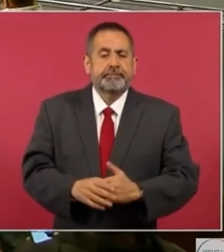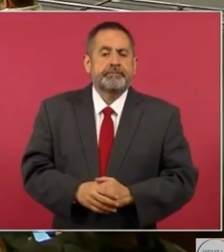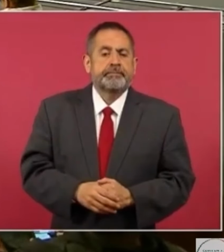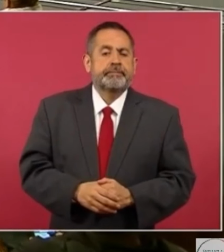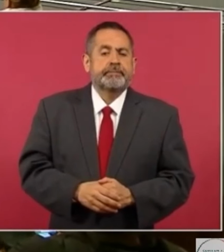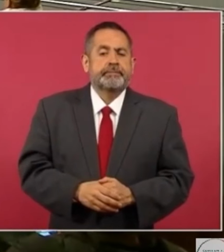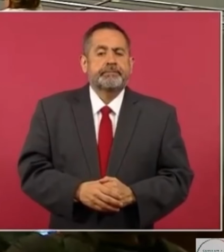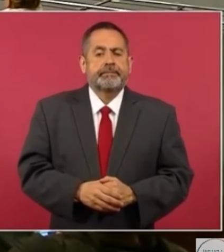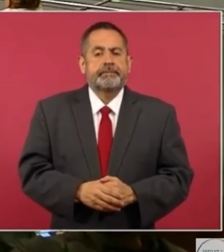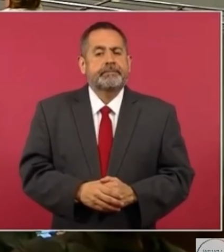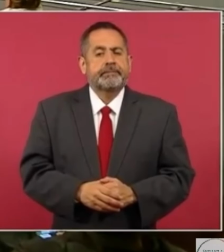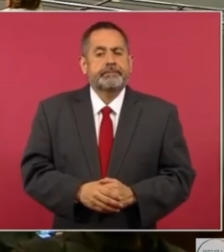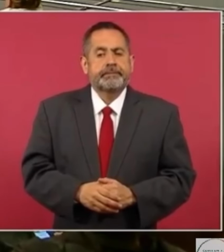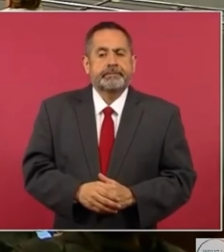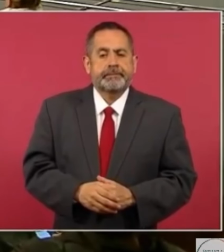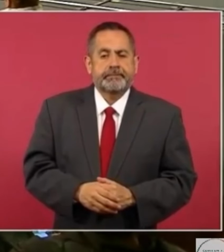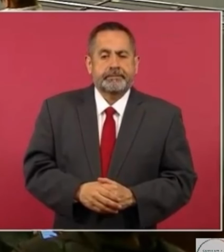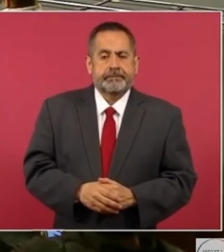Comenzaremos